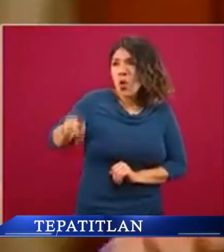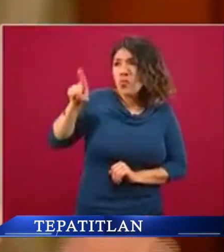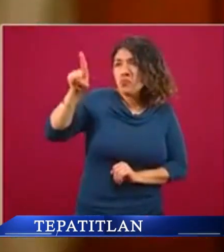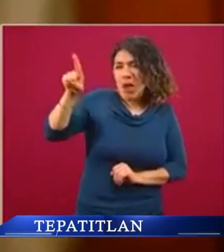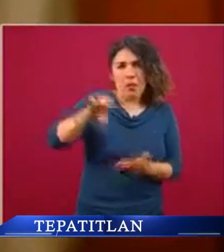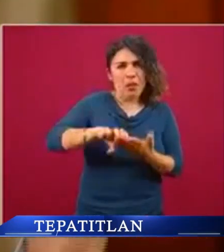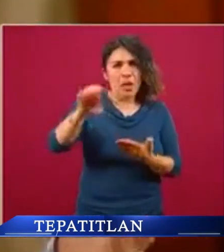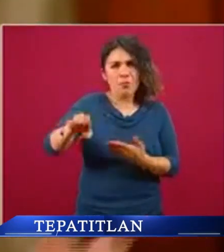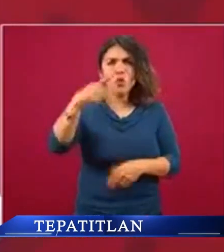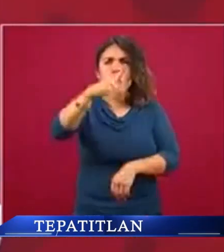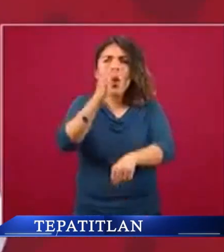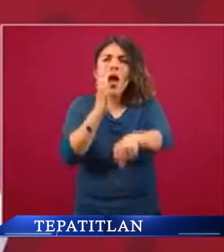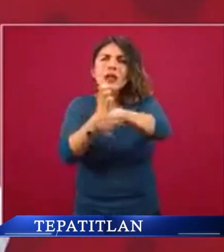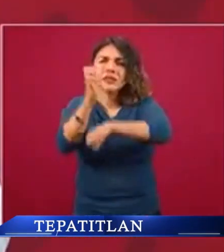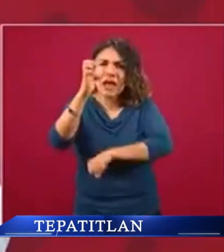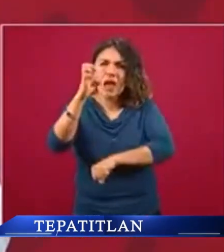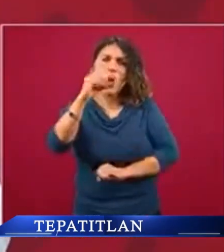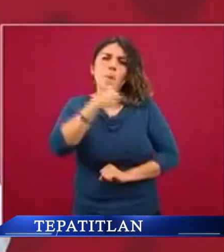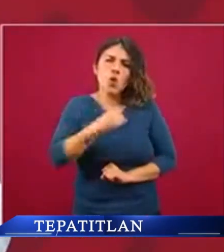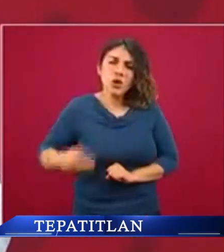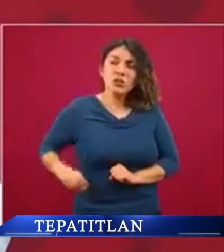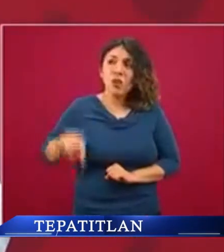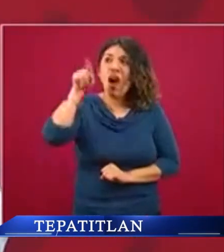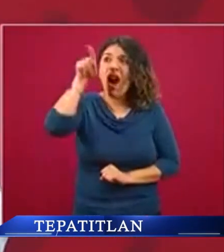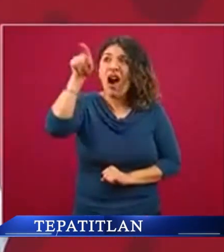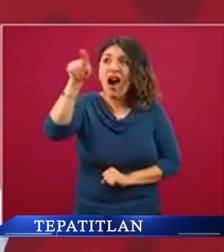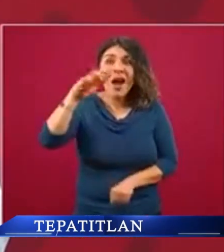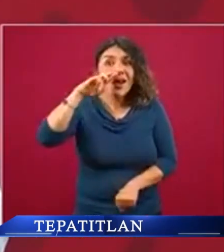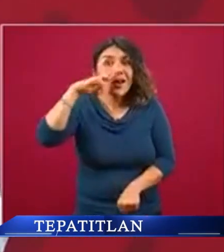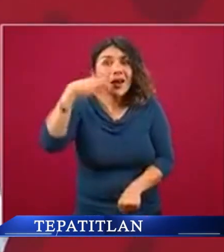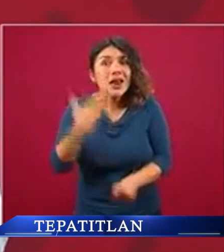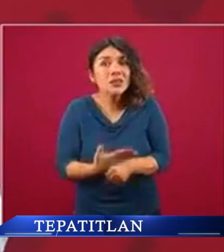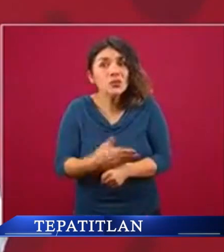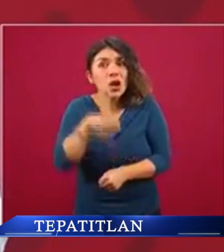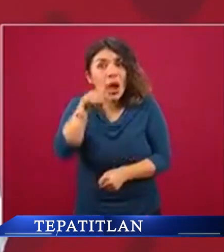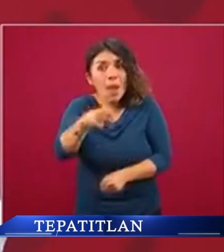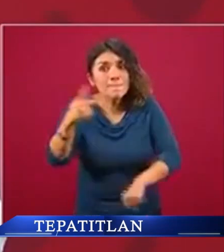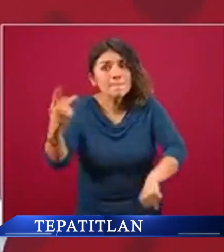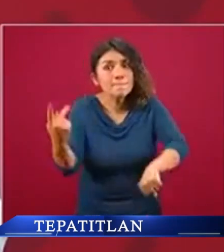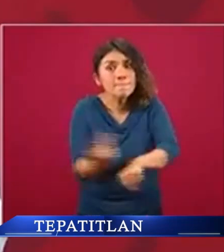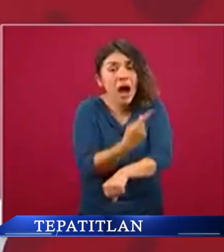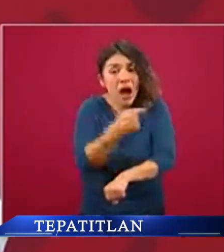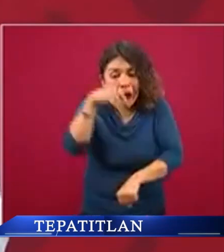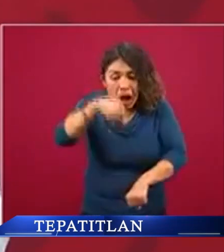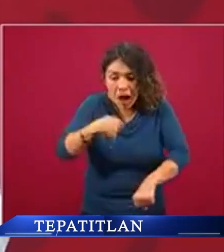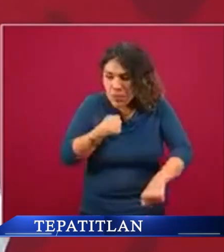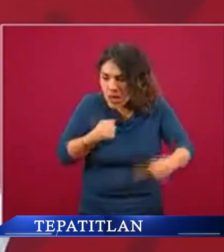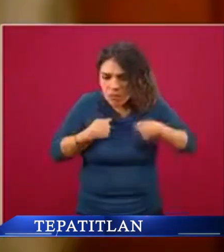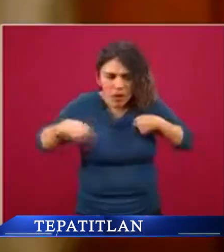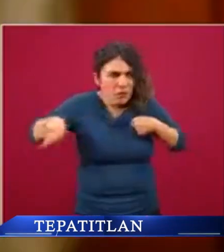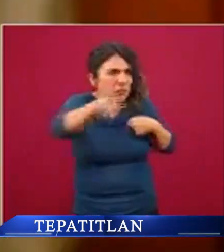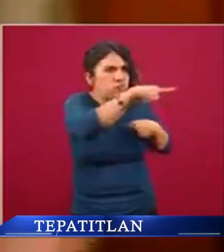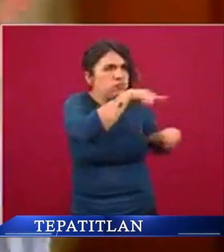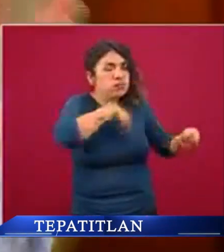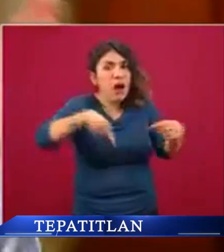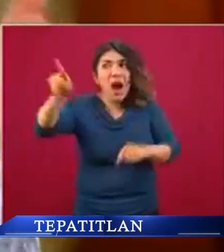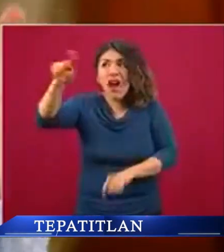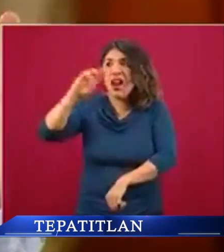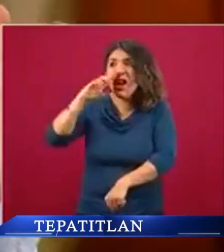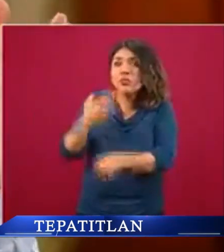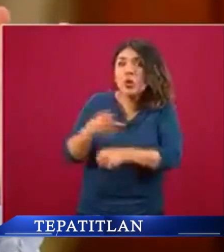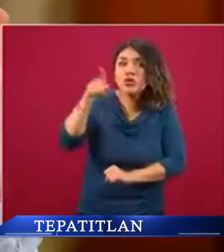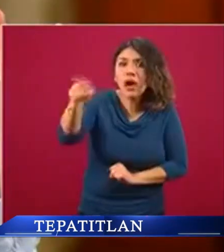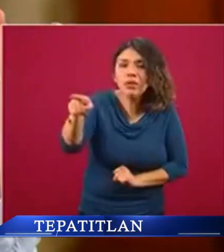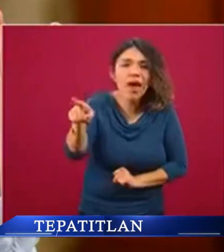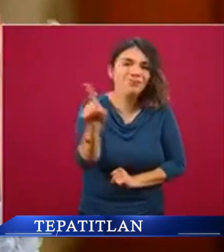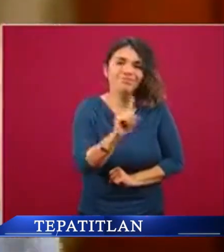ejemplo, estatal o municipal, como el responsable único de lo que a usted y a usted y a usted le ocurre, sino que cada uno